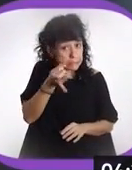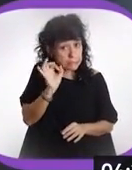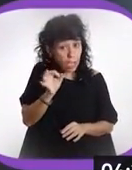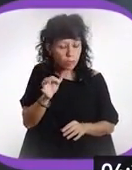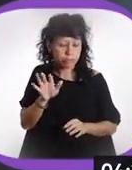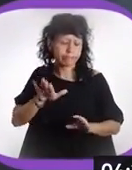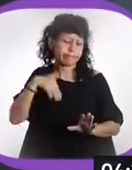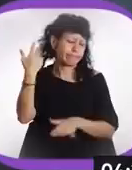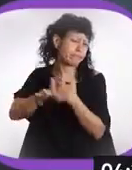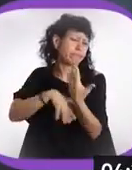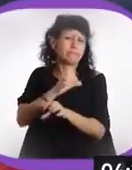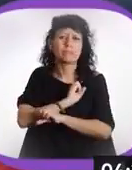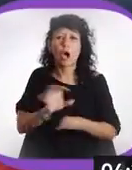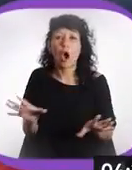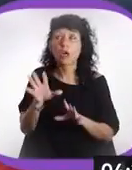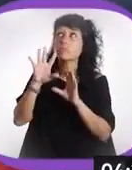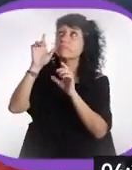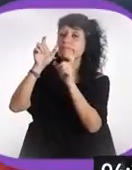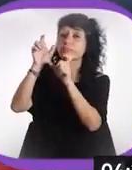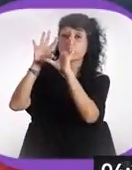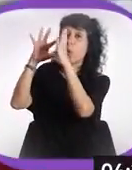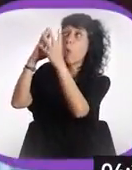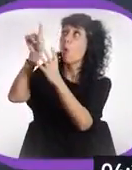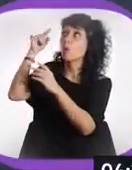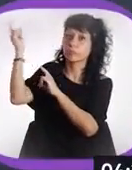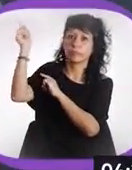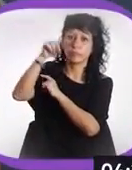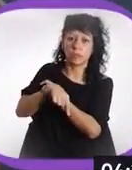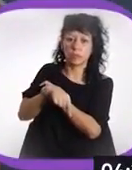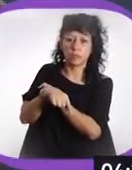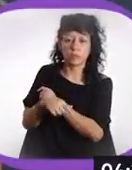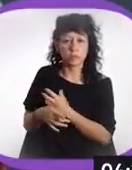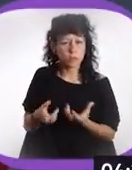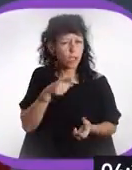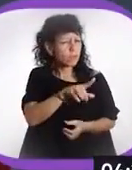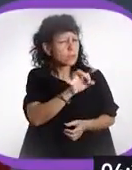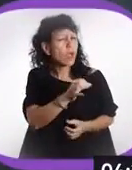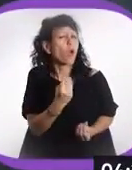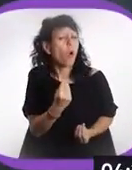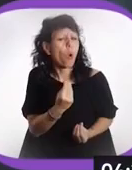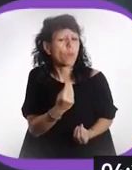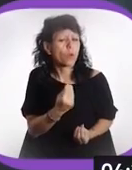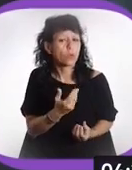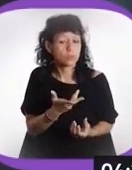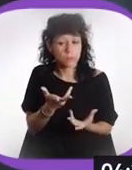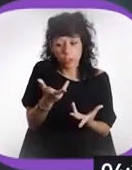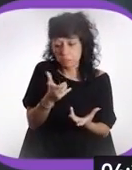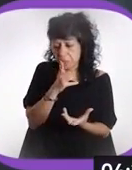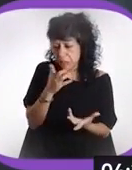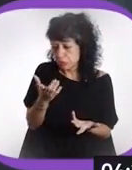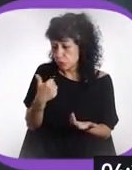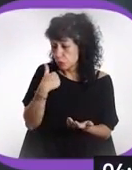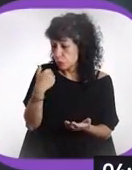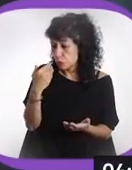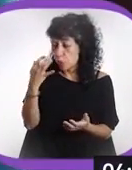entrar alienígenas. Ay, en eso no te equivocas. Así, ¿cómo supiste todas esas cosas? Bueno, creo que eso pasó cuando